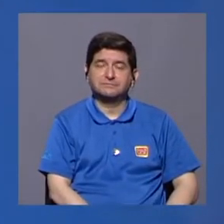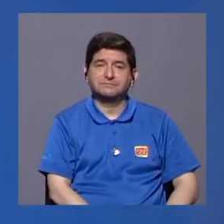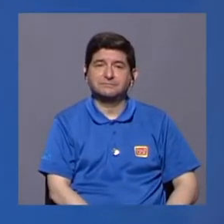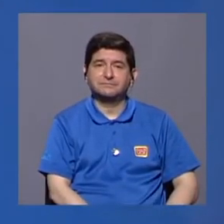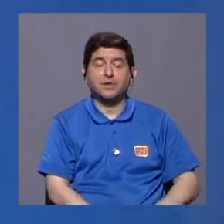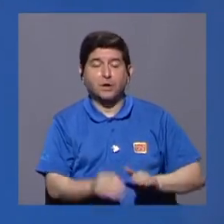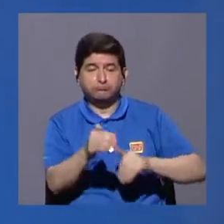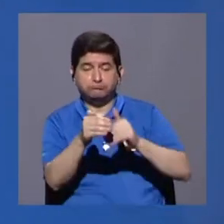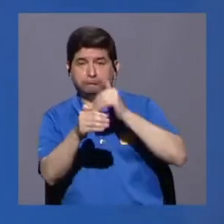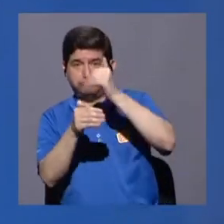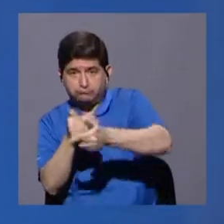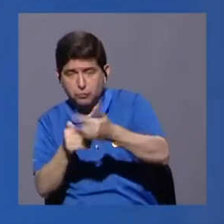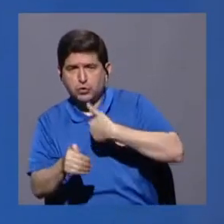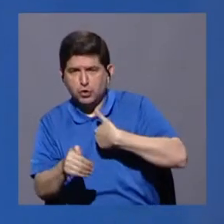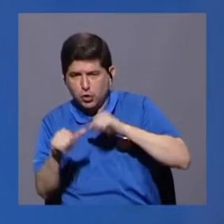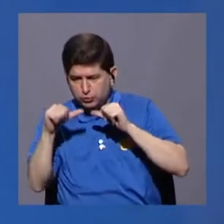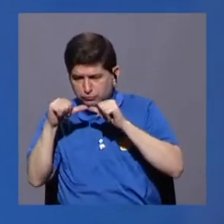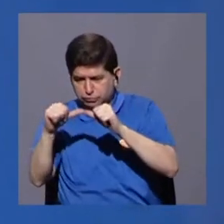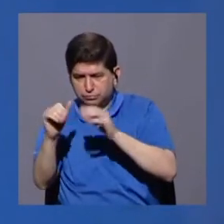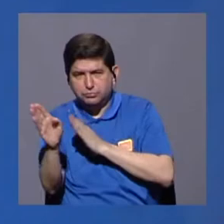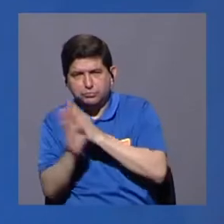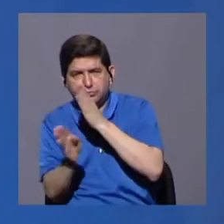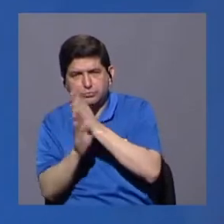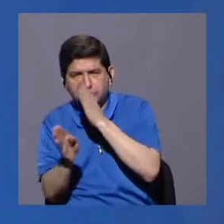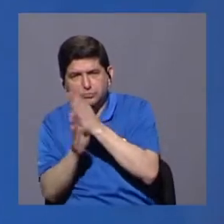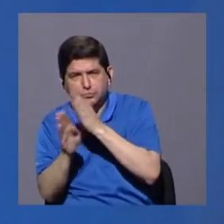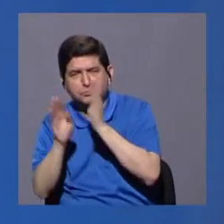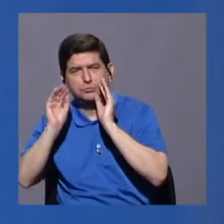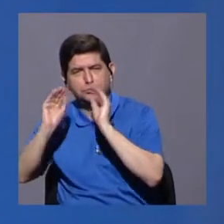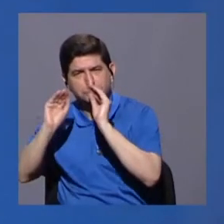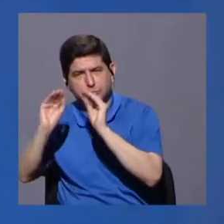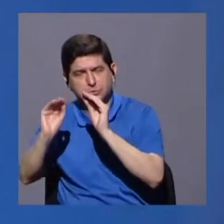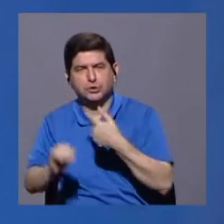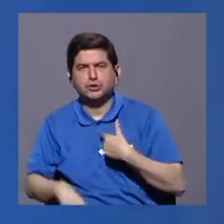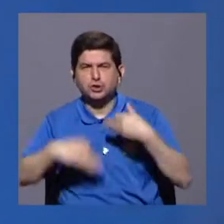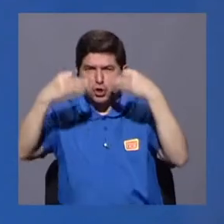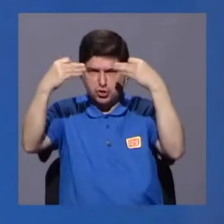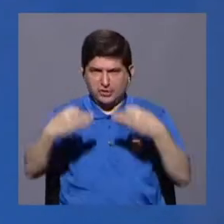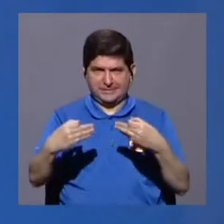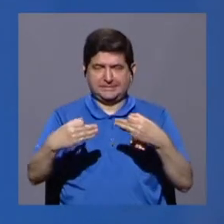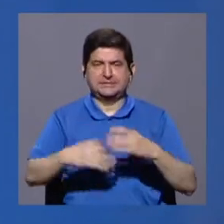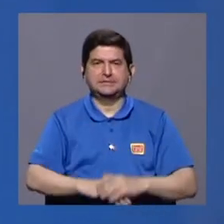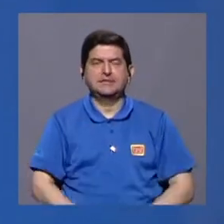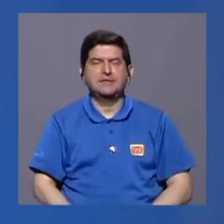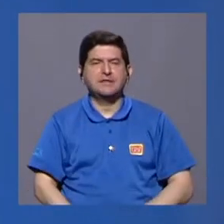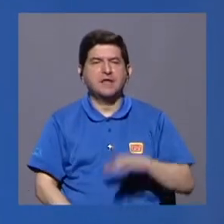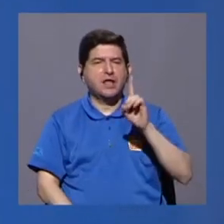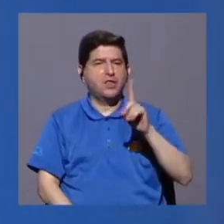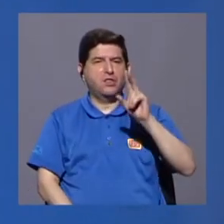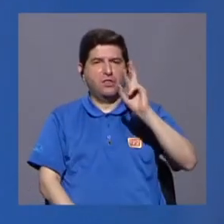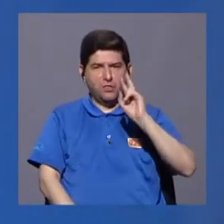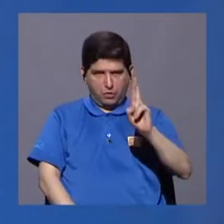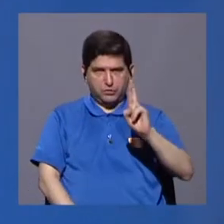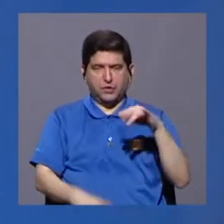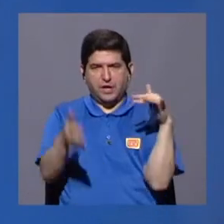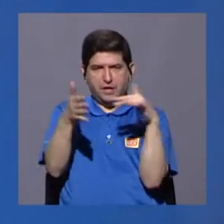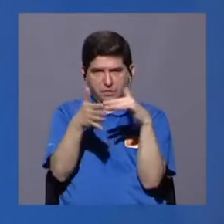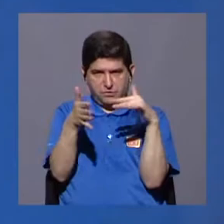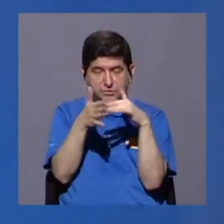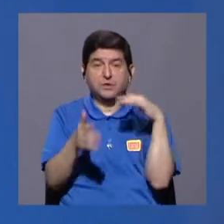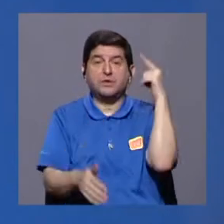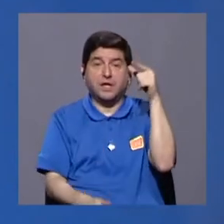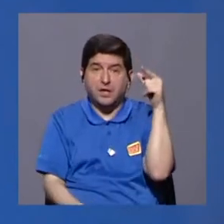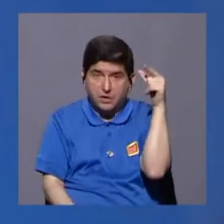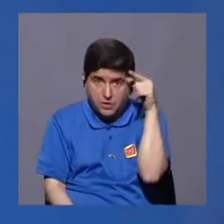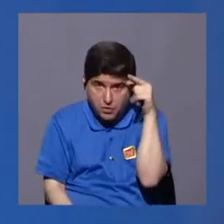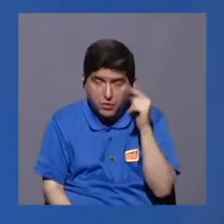después quiso continuar la carrera académica así que tomé la decisión de hacer un doctorado por supuesto